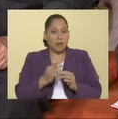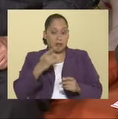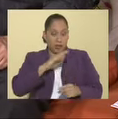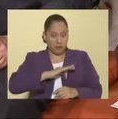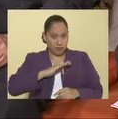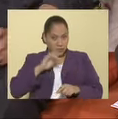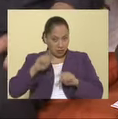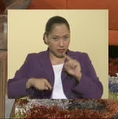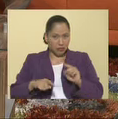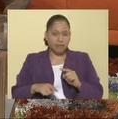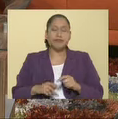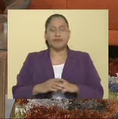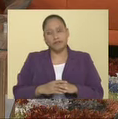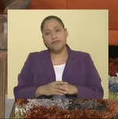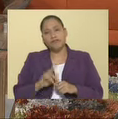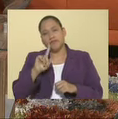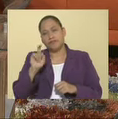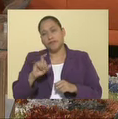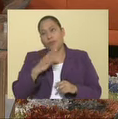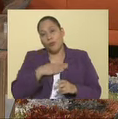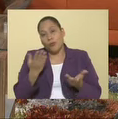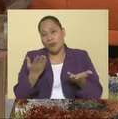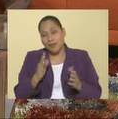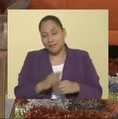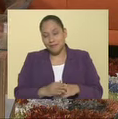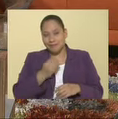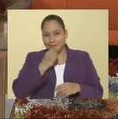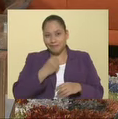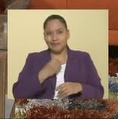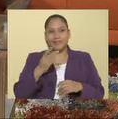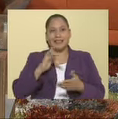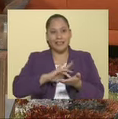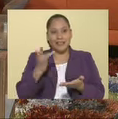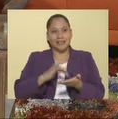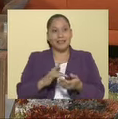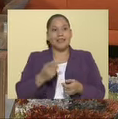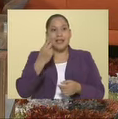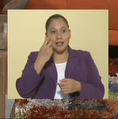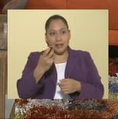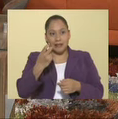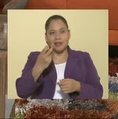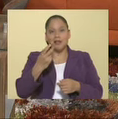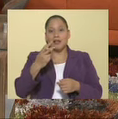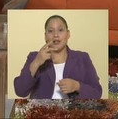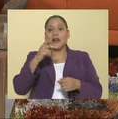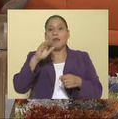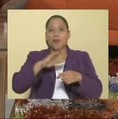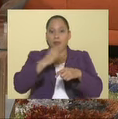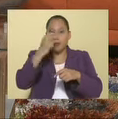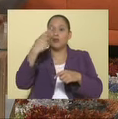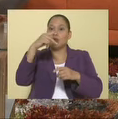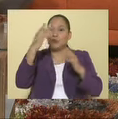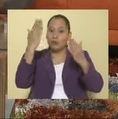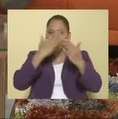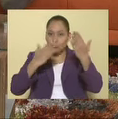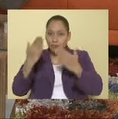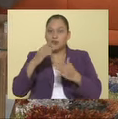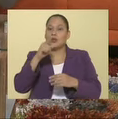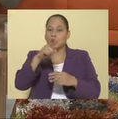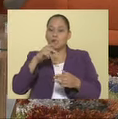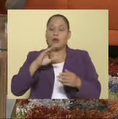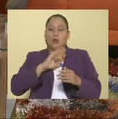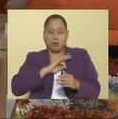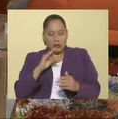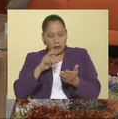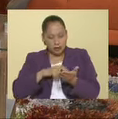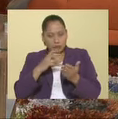felicidad. Martín, muchas gracias. Pues bueno, gracias, Martín. Feliz día. Eso es lo que vamos a ver, por eso es tu superación. Hay que superarse